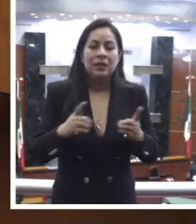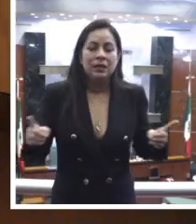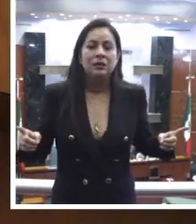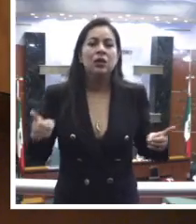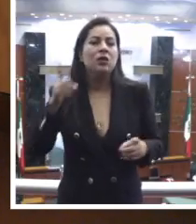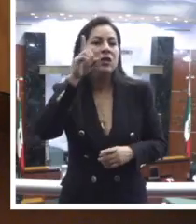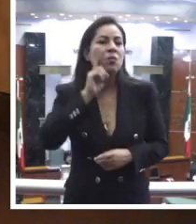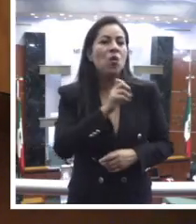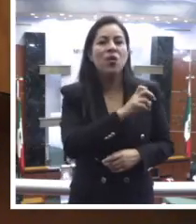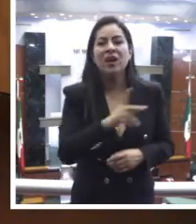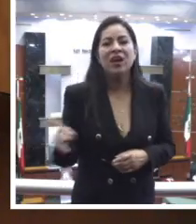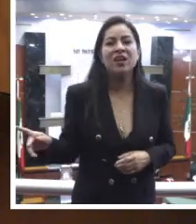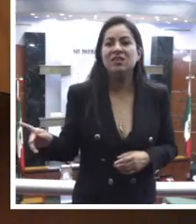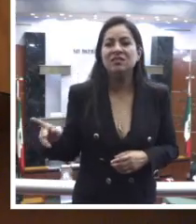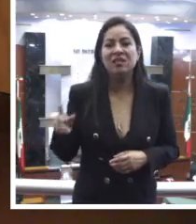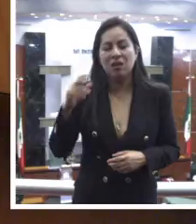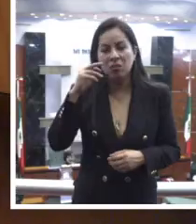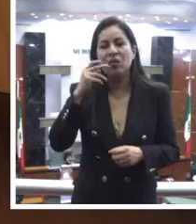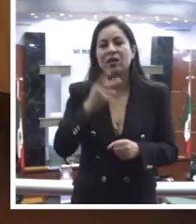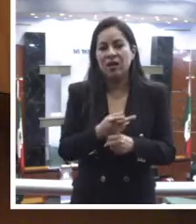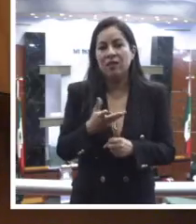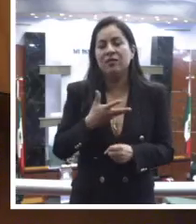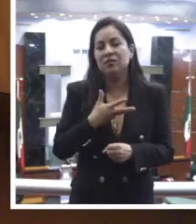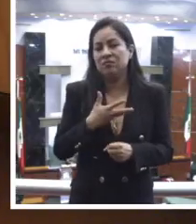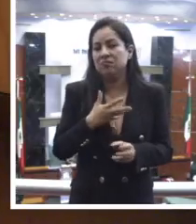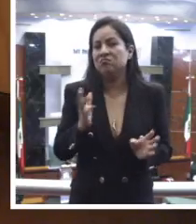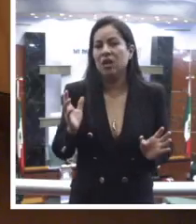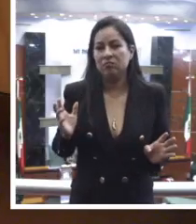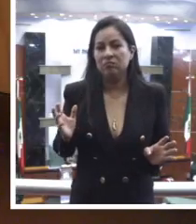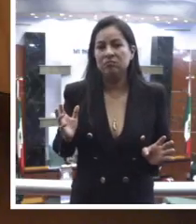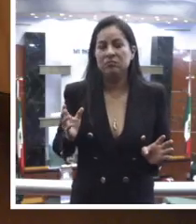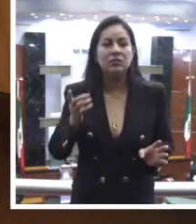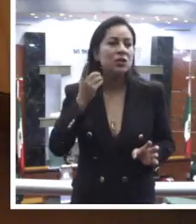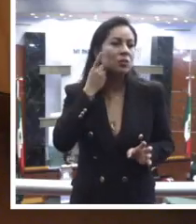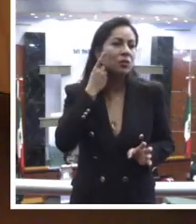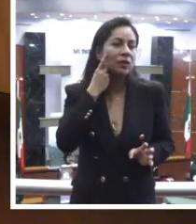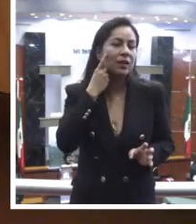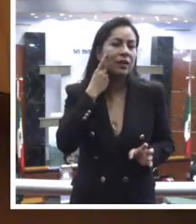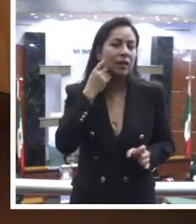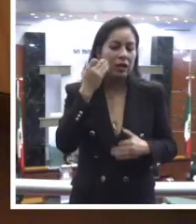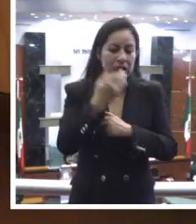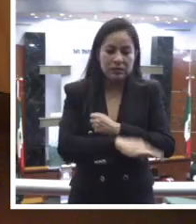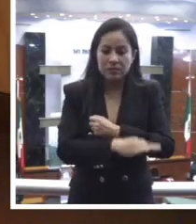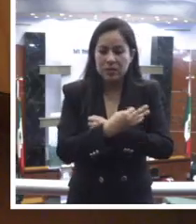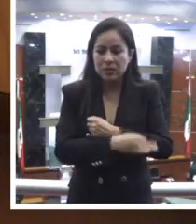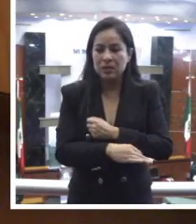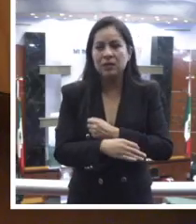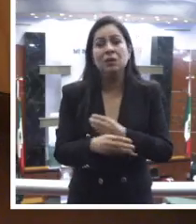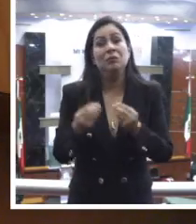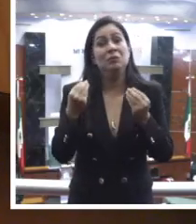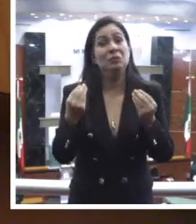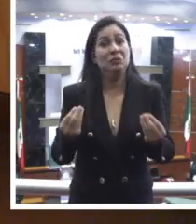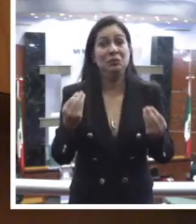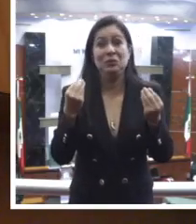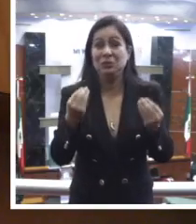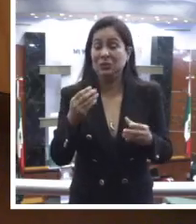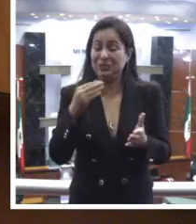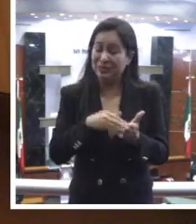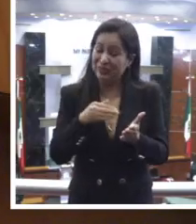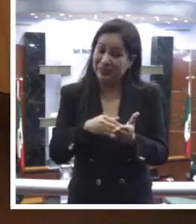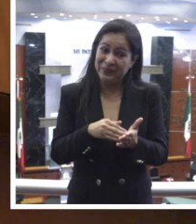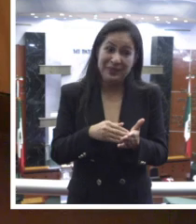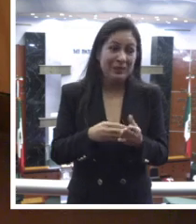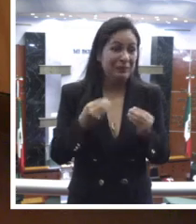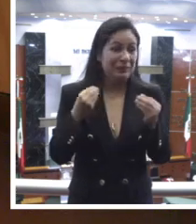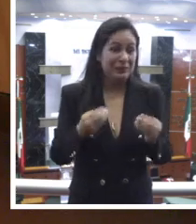de mujeres que se encuentran en estado de vulnerabilidad. Diputada, los pendientes son muchísimos, todavía hay